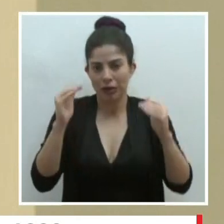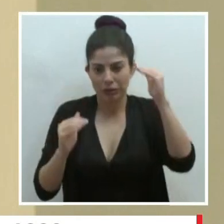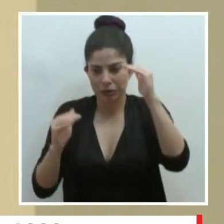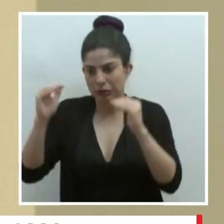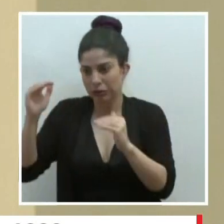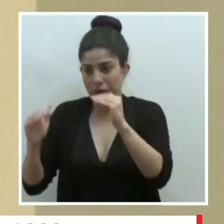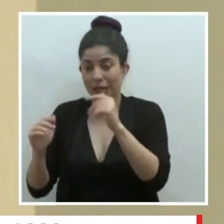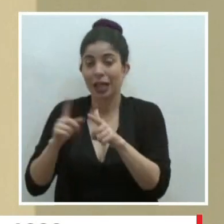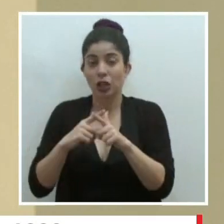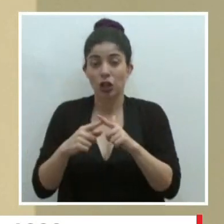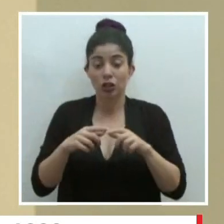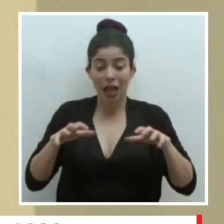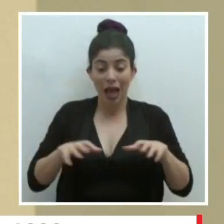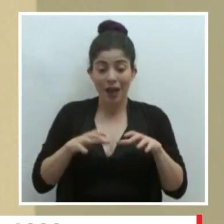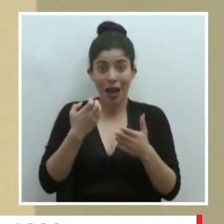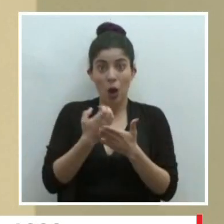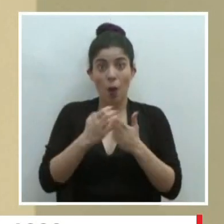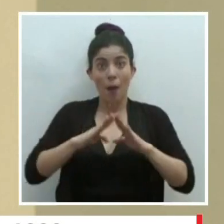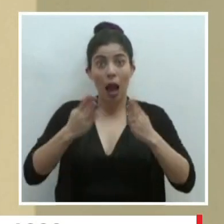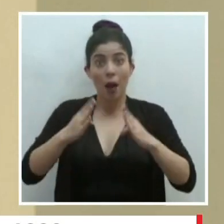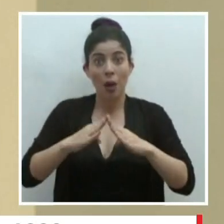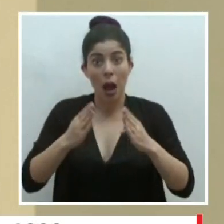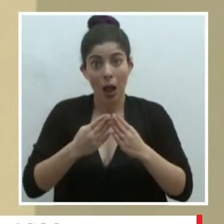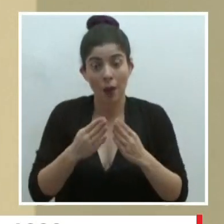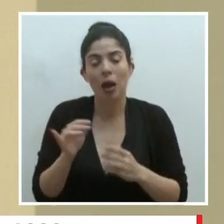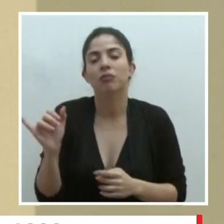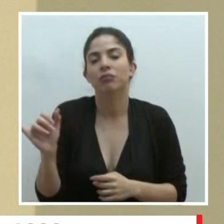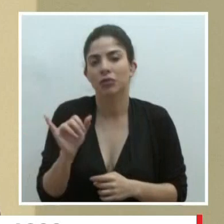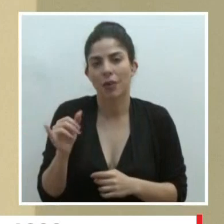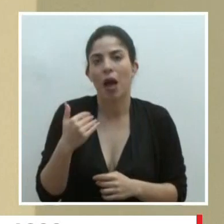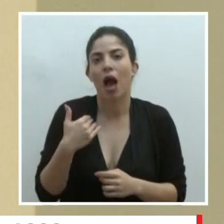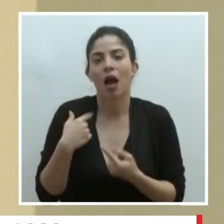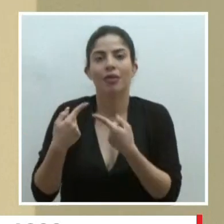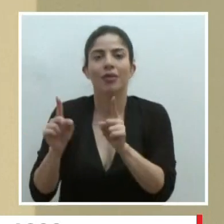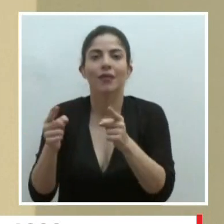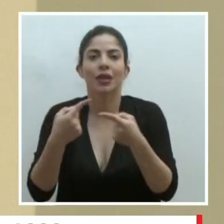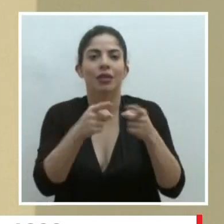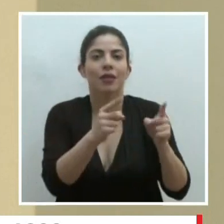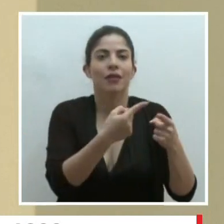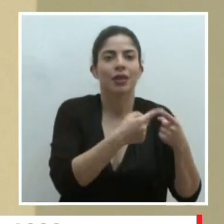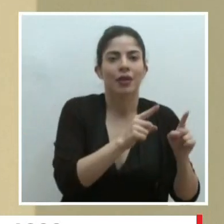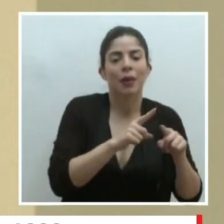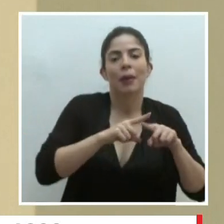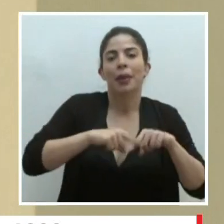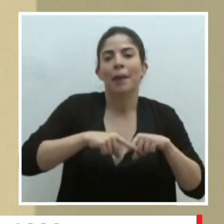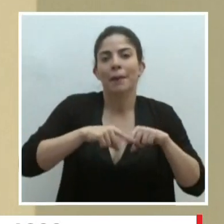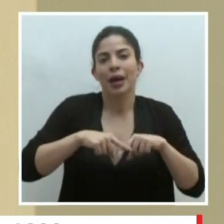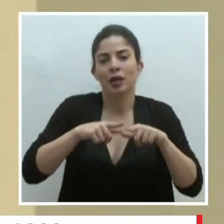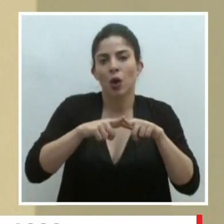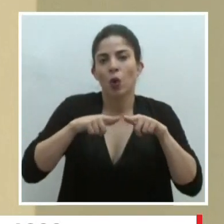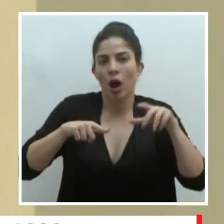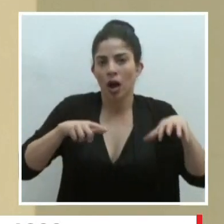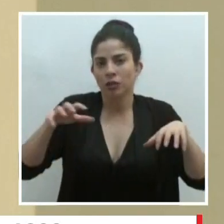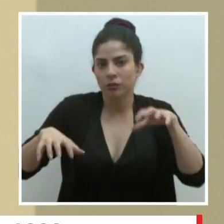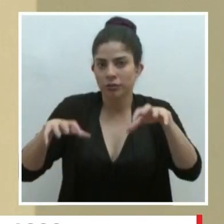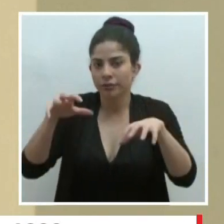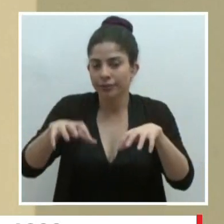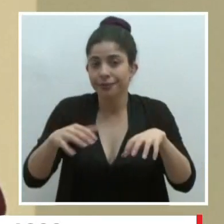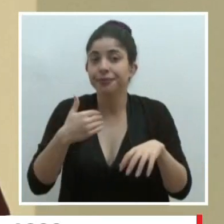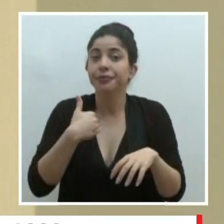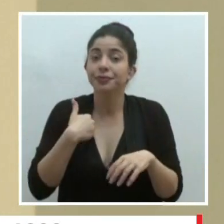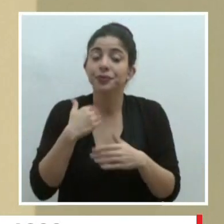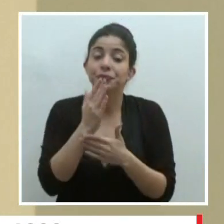de la reapertura de la actividad económica, que hay también diferencias entre los diferentes territorios. Hay un